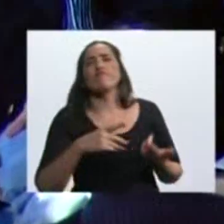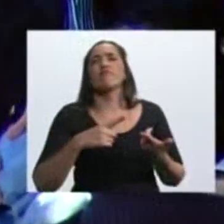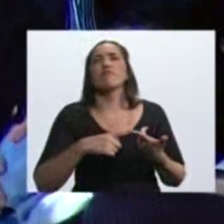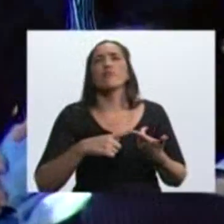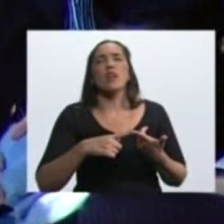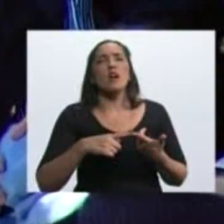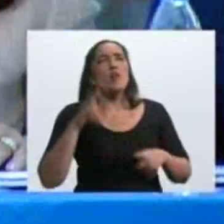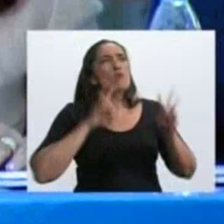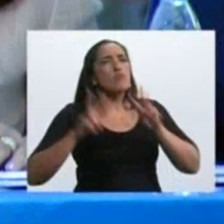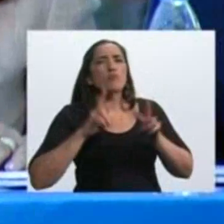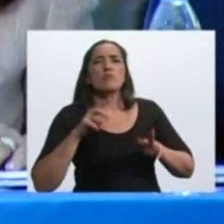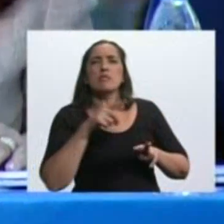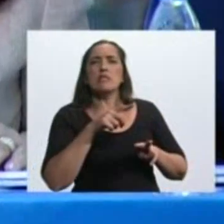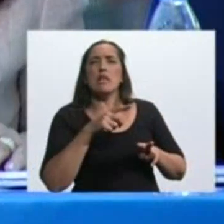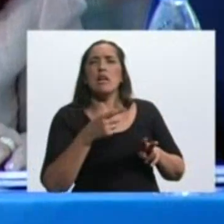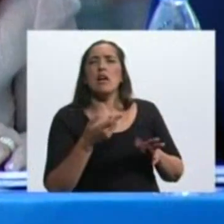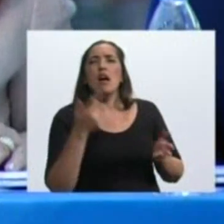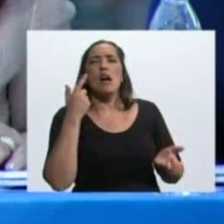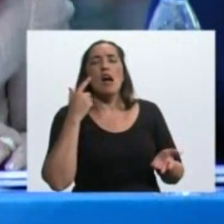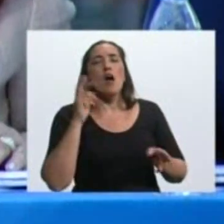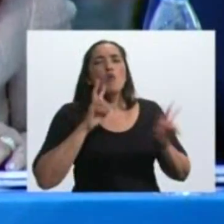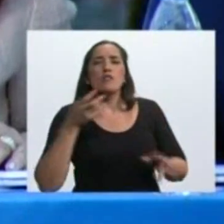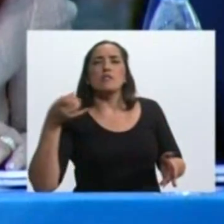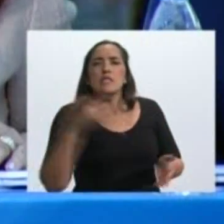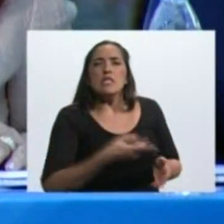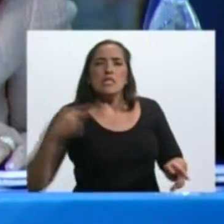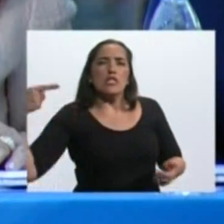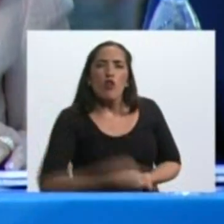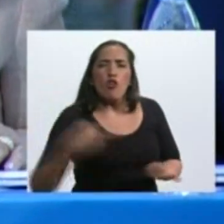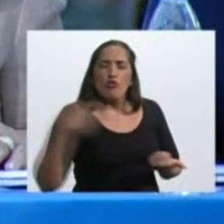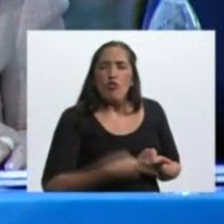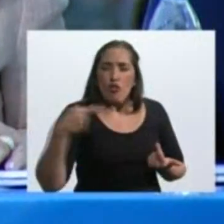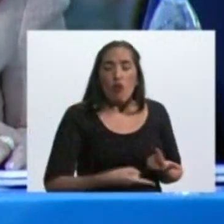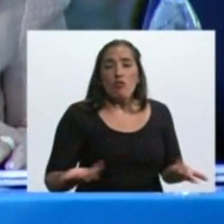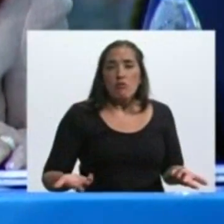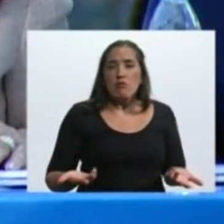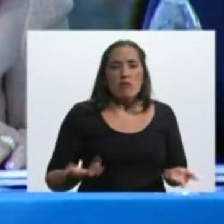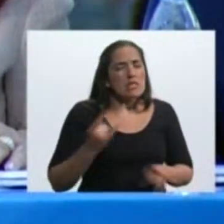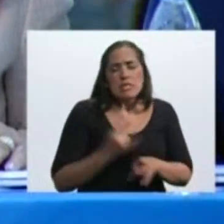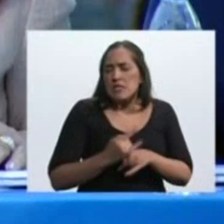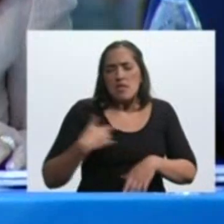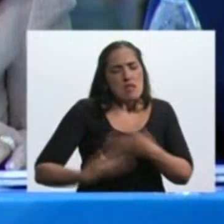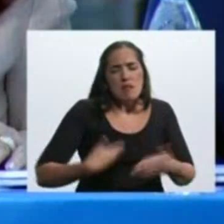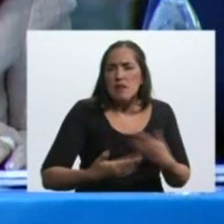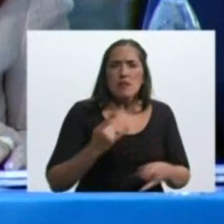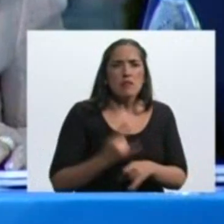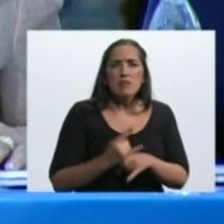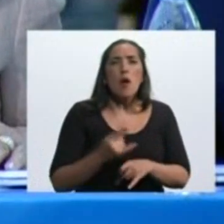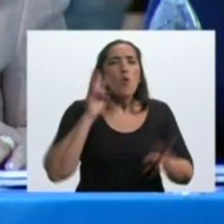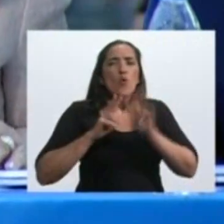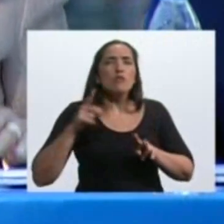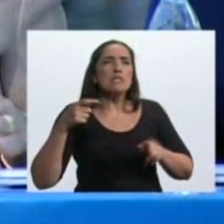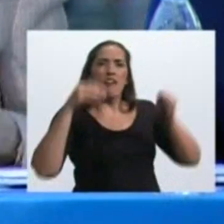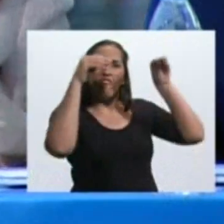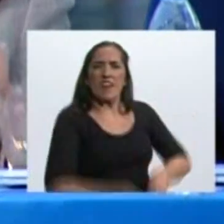extorsionados, han sido puestos con palos en la rueda permanentemente y con estorbos permanentemente para que